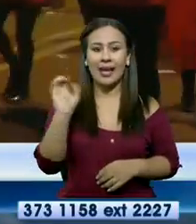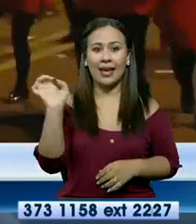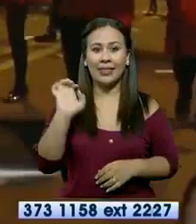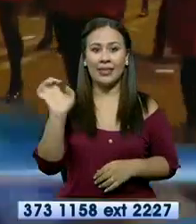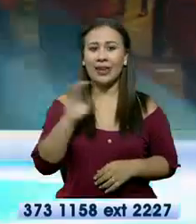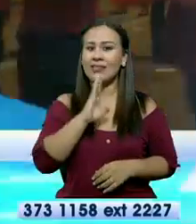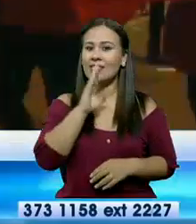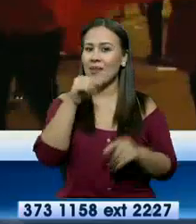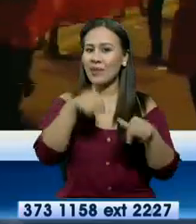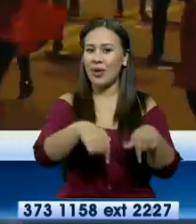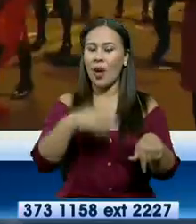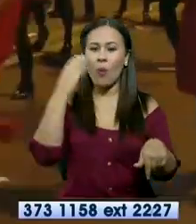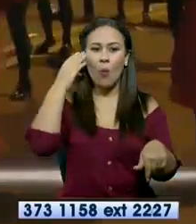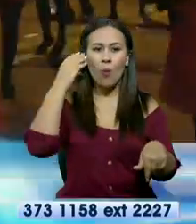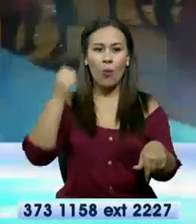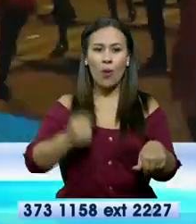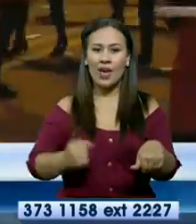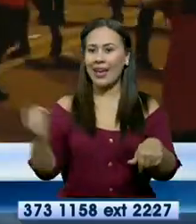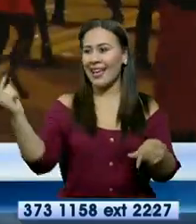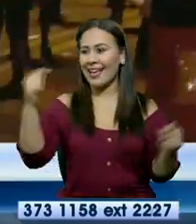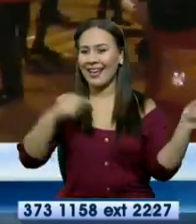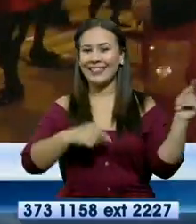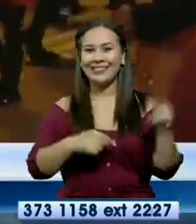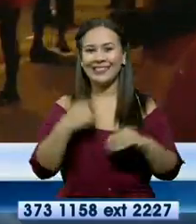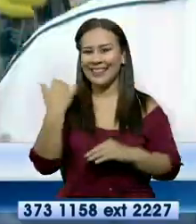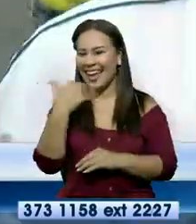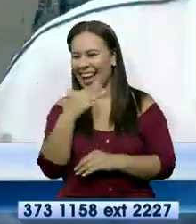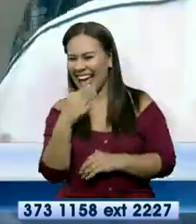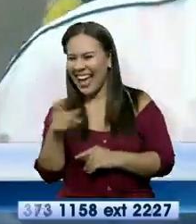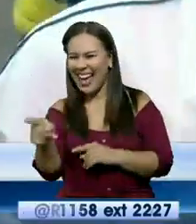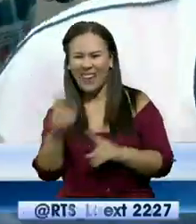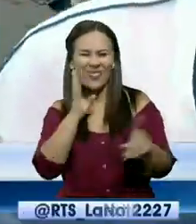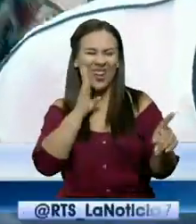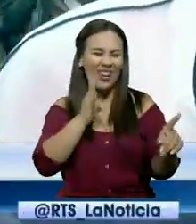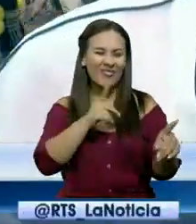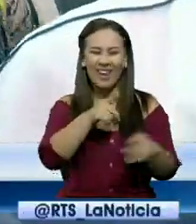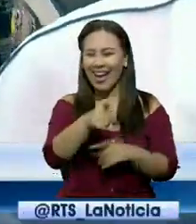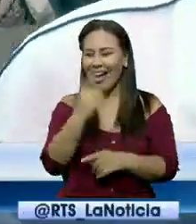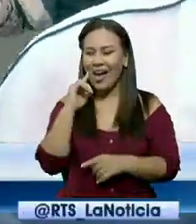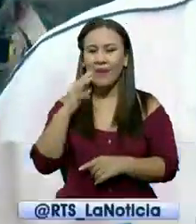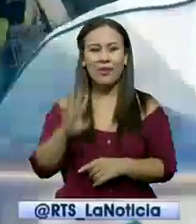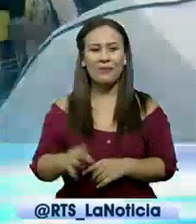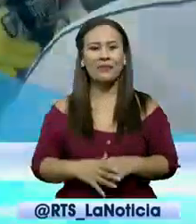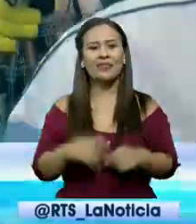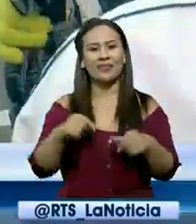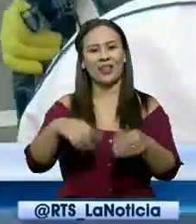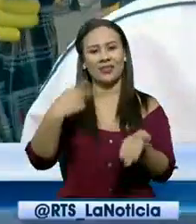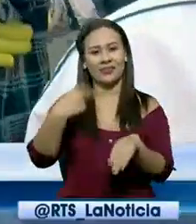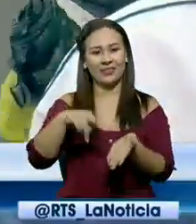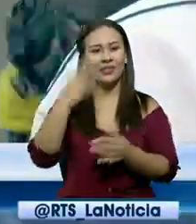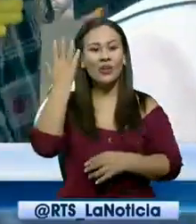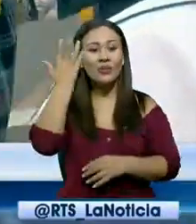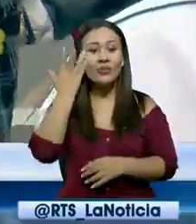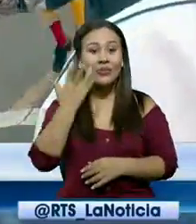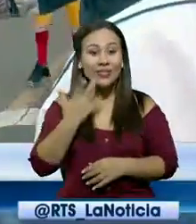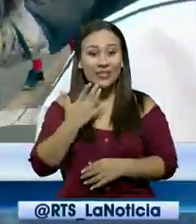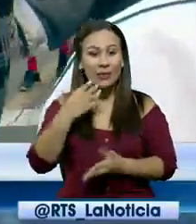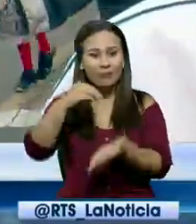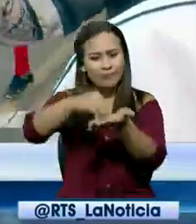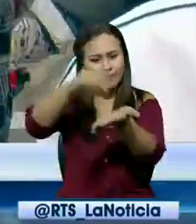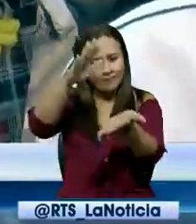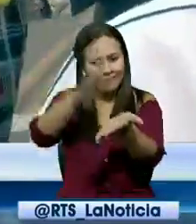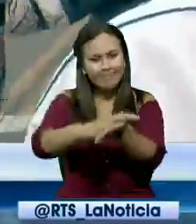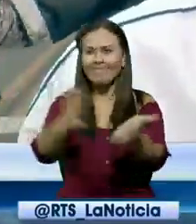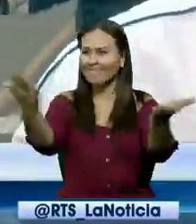acá en la ciudad de Cuenca, en donde se critica, se satiriza. Que esta fiesta, esta fecha, sea declarada como